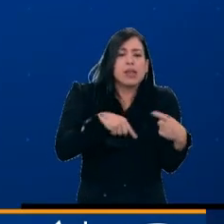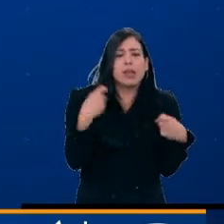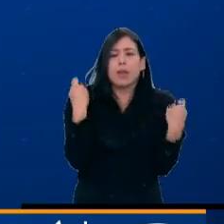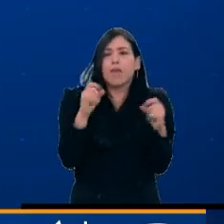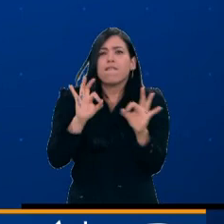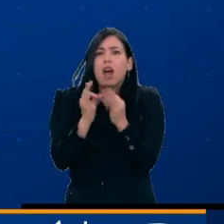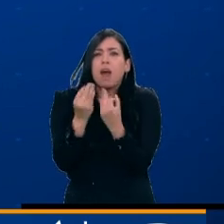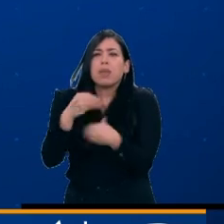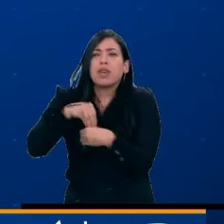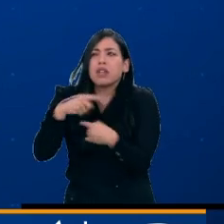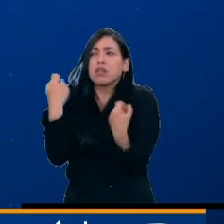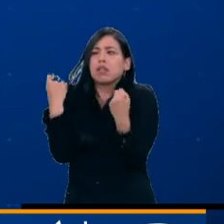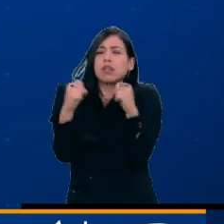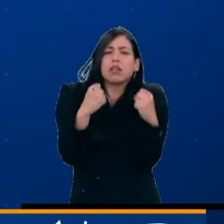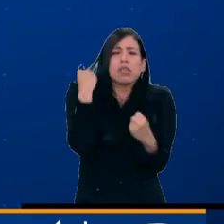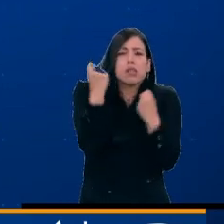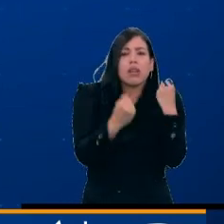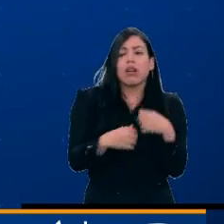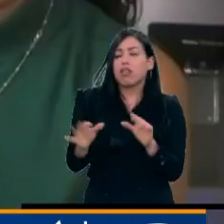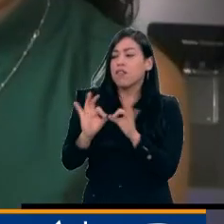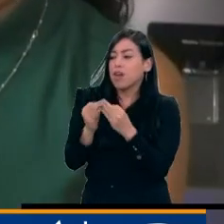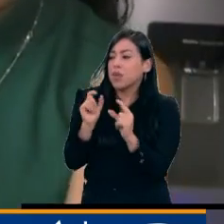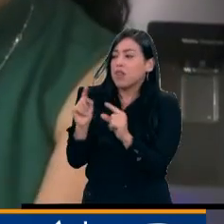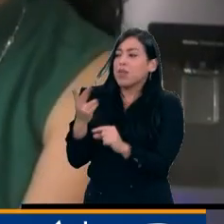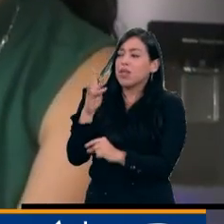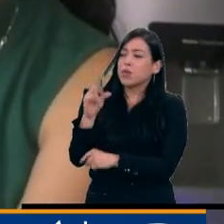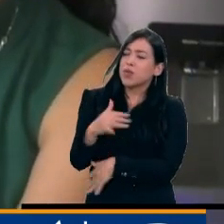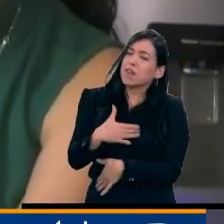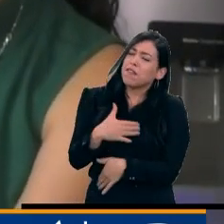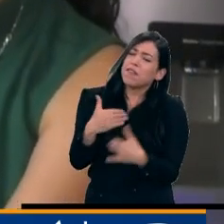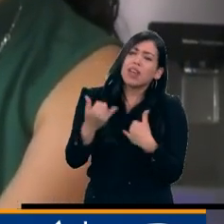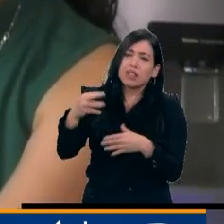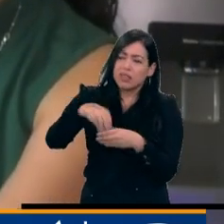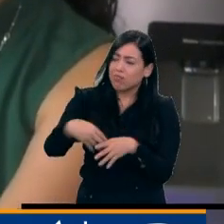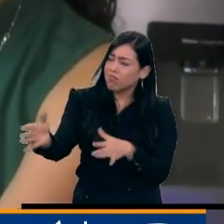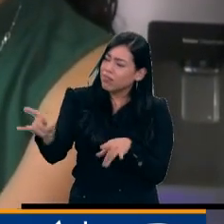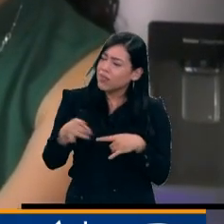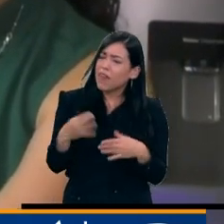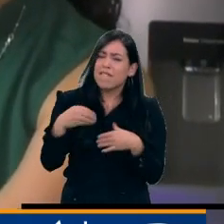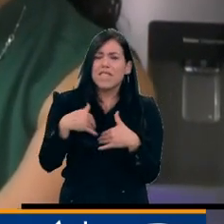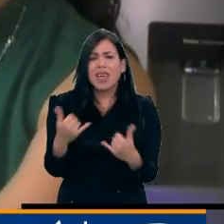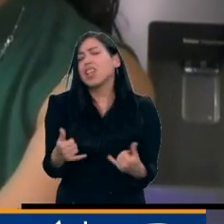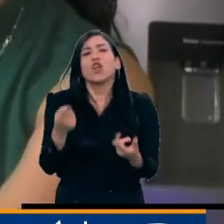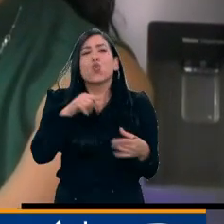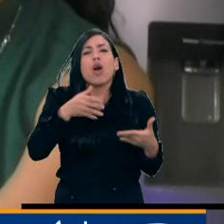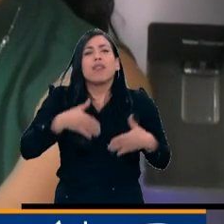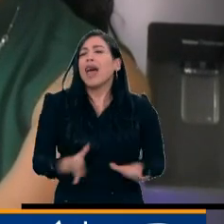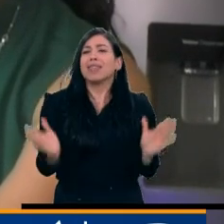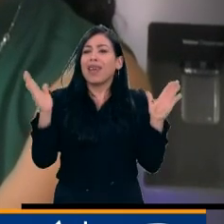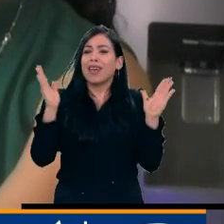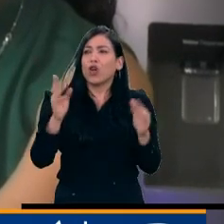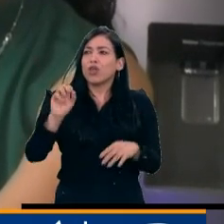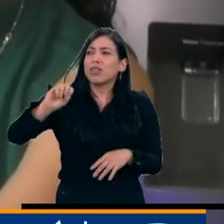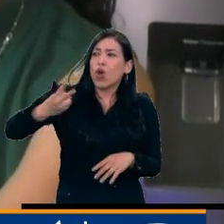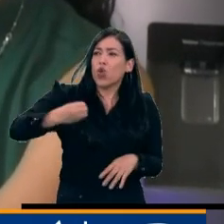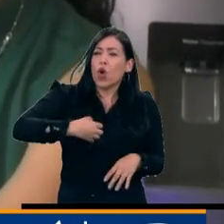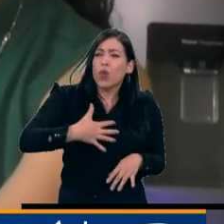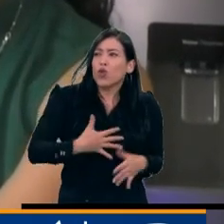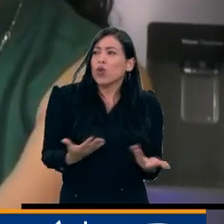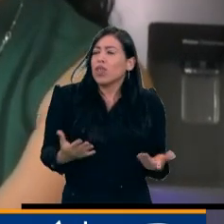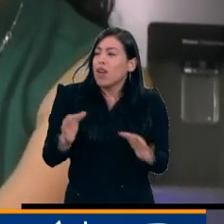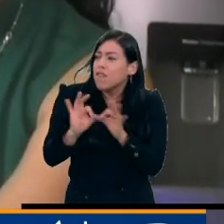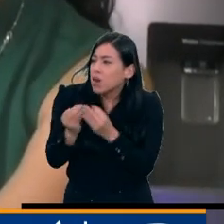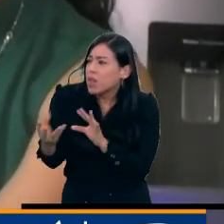en su familia. Hoy despertó junto a ellos. Una felicidad, es como volver a nacer, o sea, hasta encontrarse con sus seres